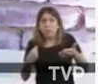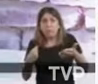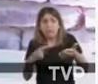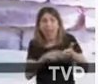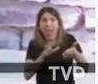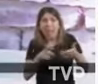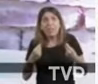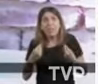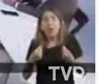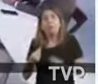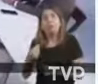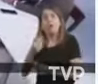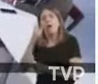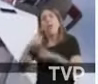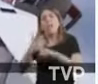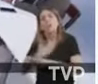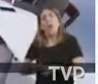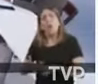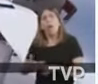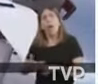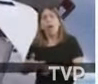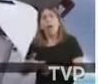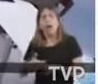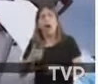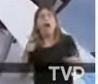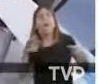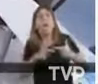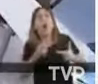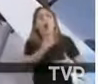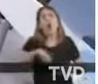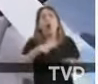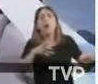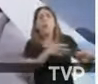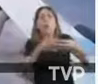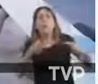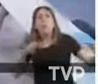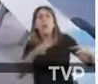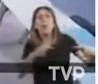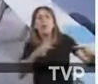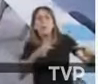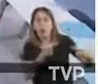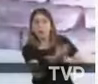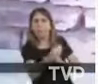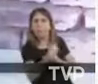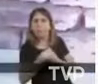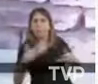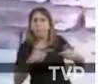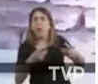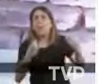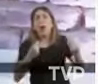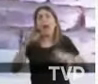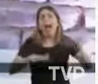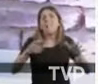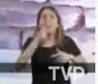nunca, ni la participación nunca, a una oposición que lamentablemente digo, porque a veces los economistas cuando pegan un pronóstico